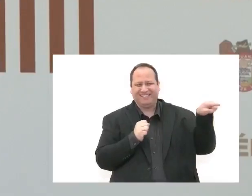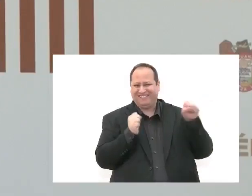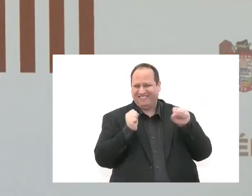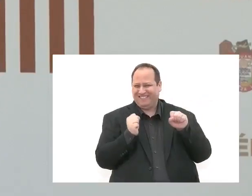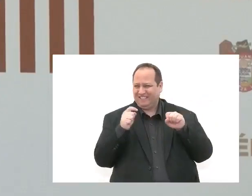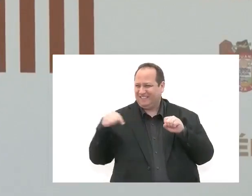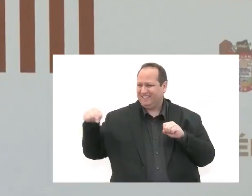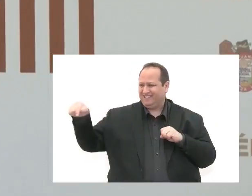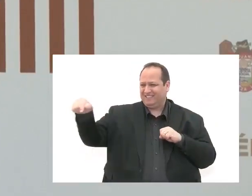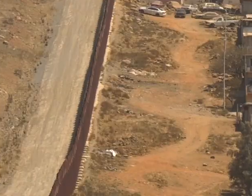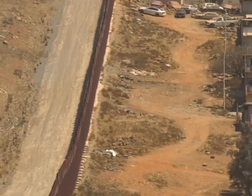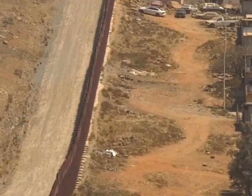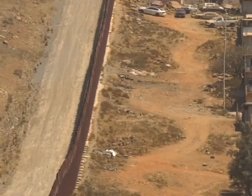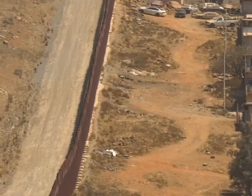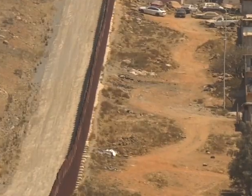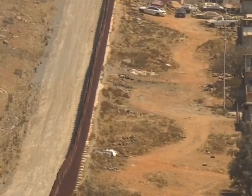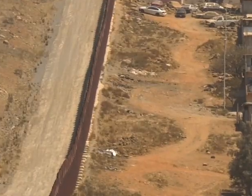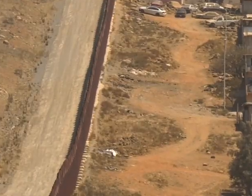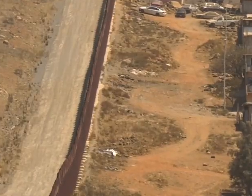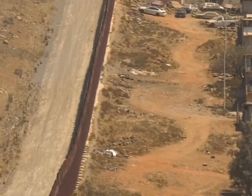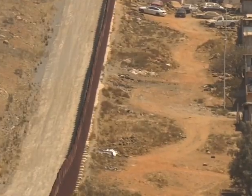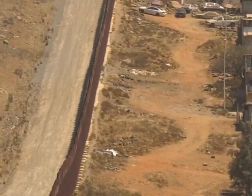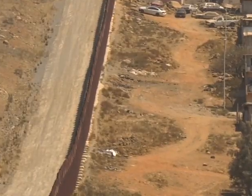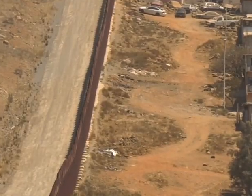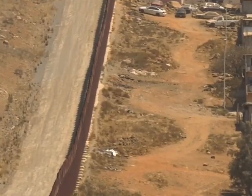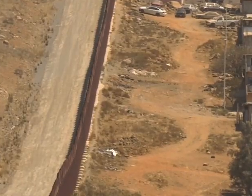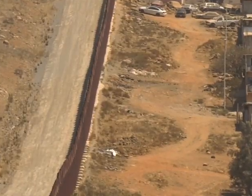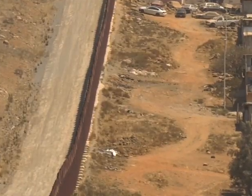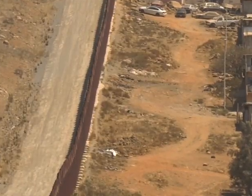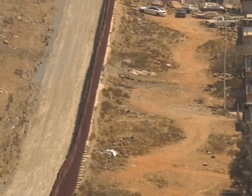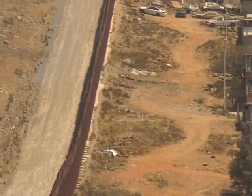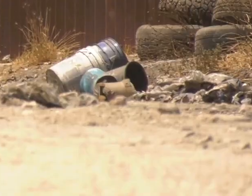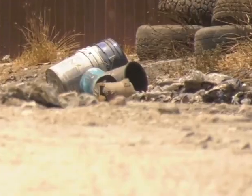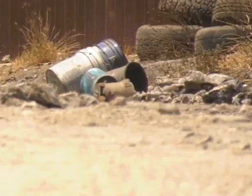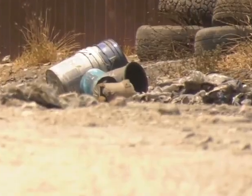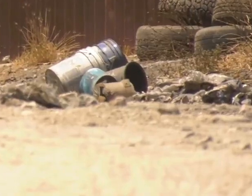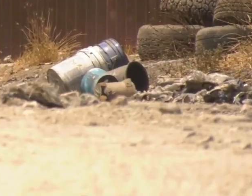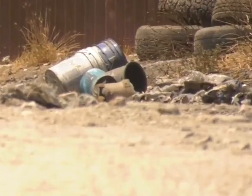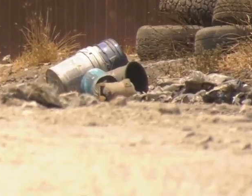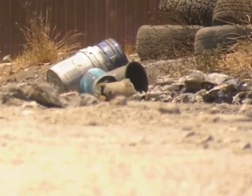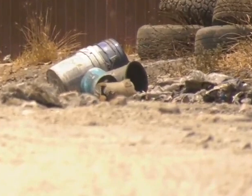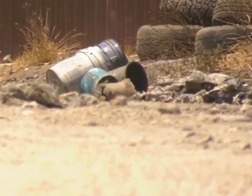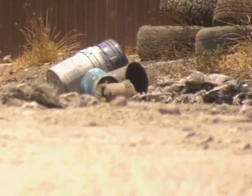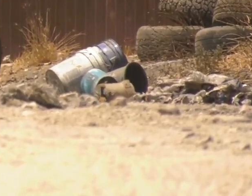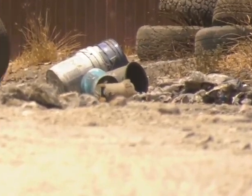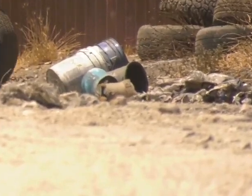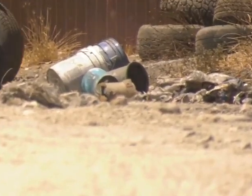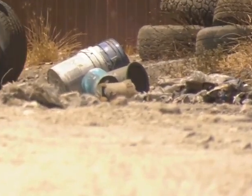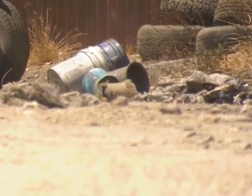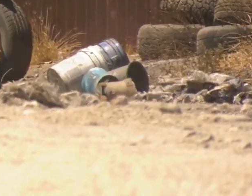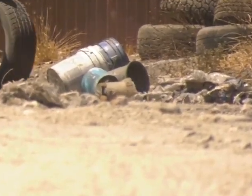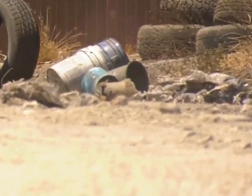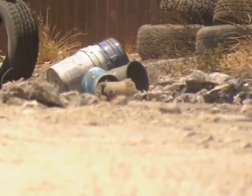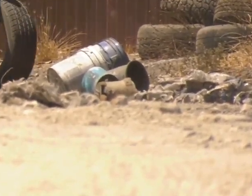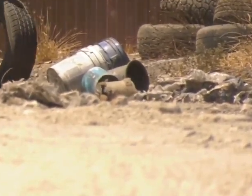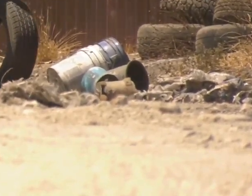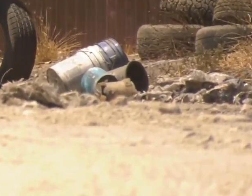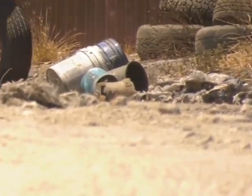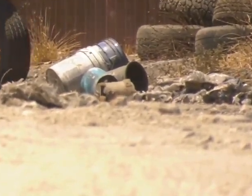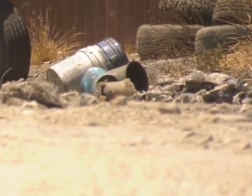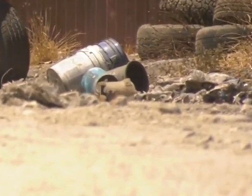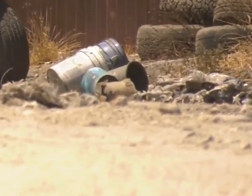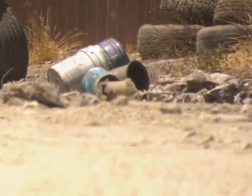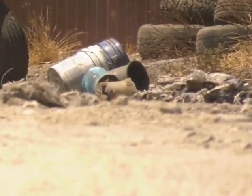California aclaró los hechos que se suscitaron en el nido de las Águilas y confirmó la identidad de las diez personas detenidas de las cuales